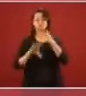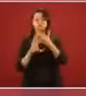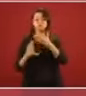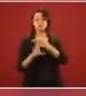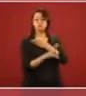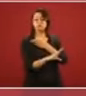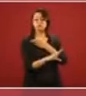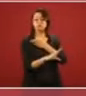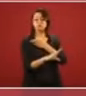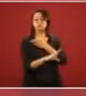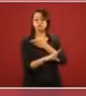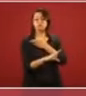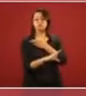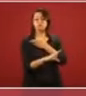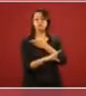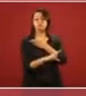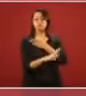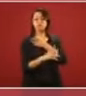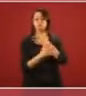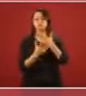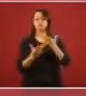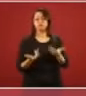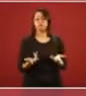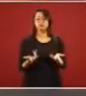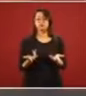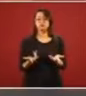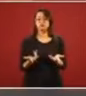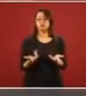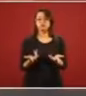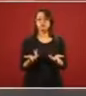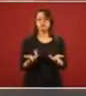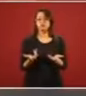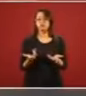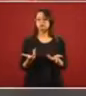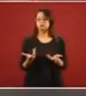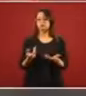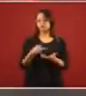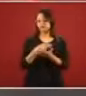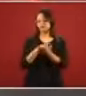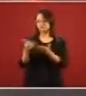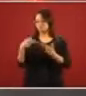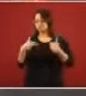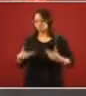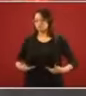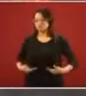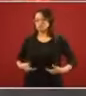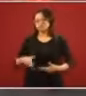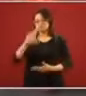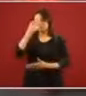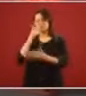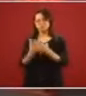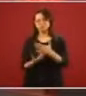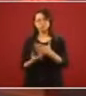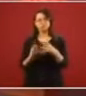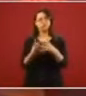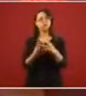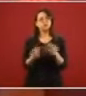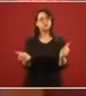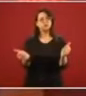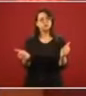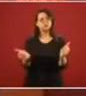¿sí?, ya no tiene por qué haber violación de derechos humanos, no tiene por